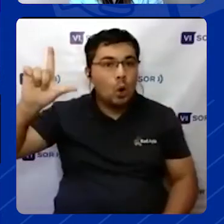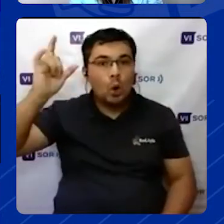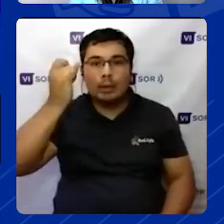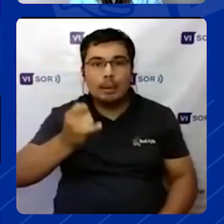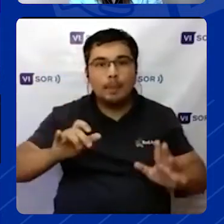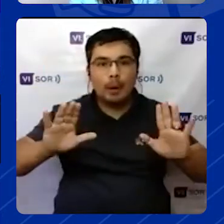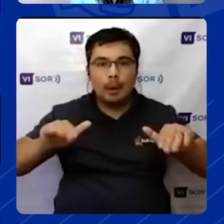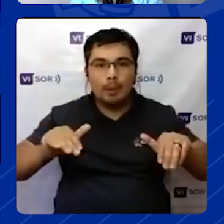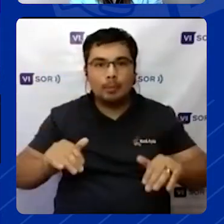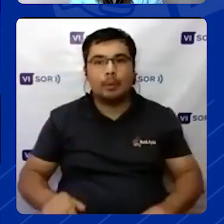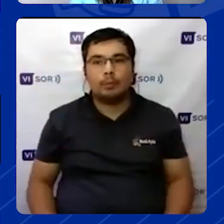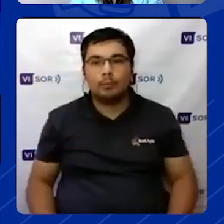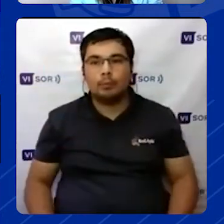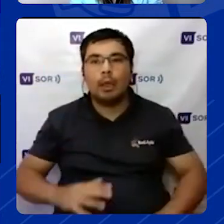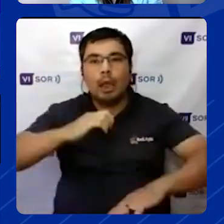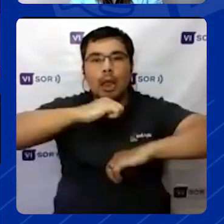vocabulario.